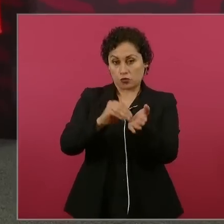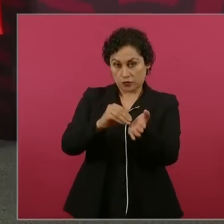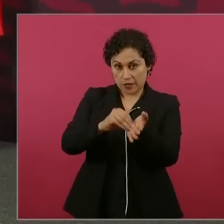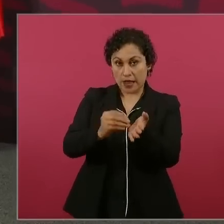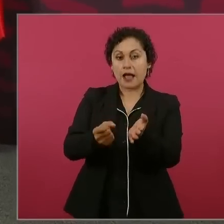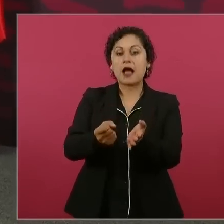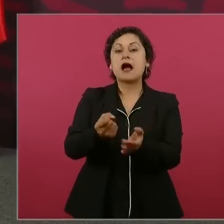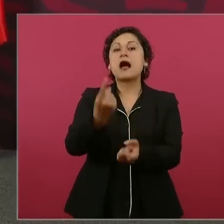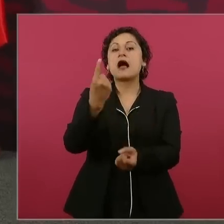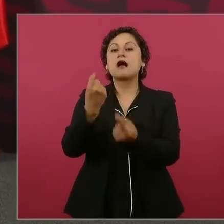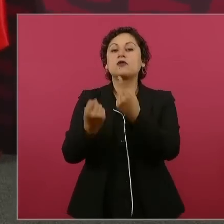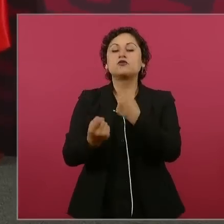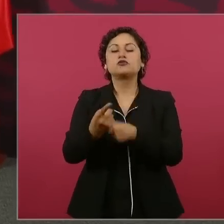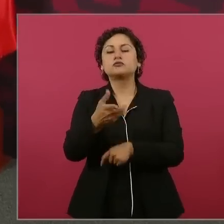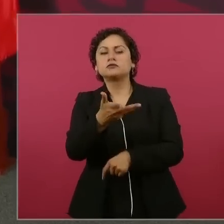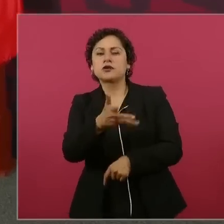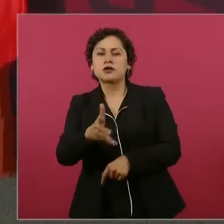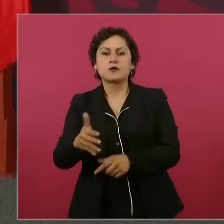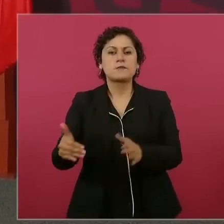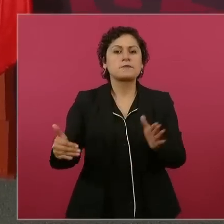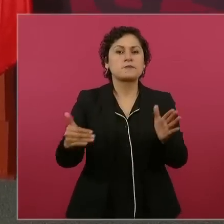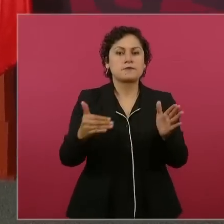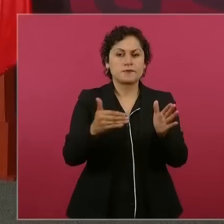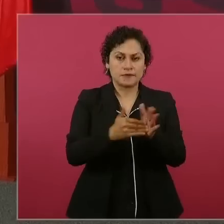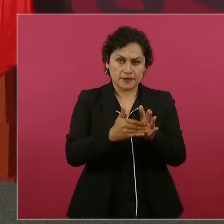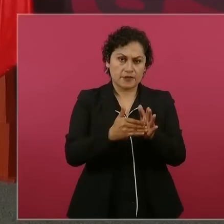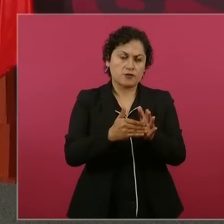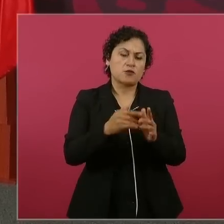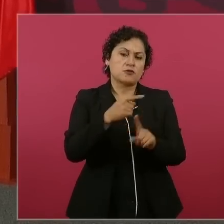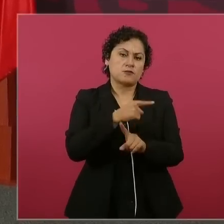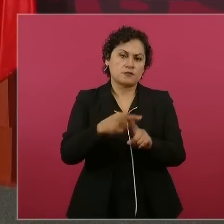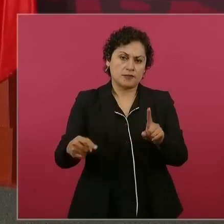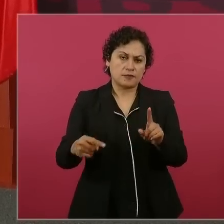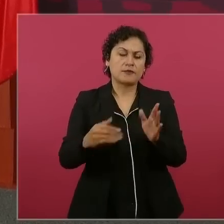mayores que no tienen tarjeta porque no hay